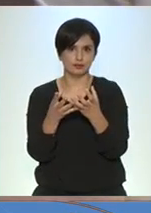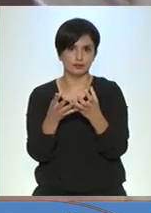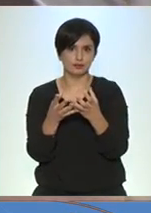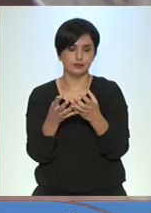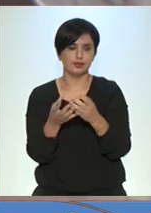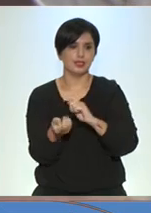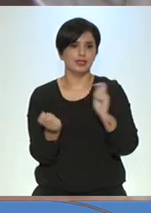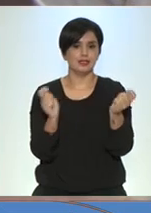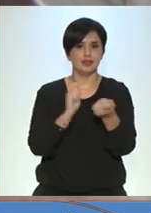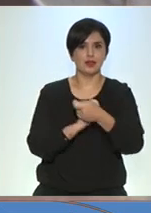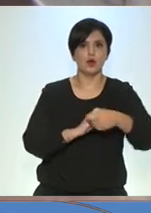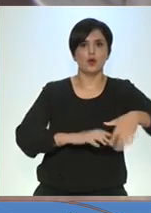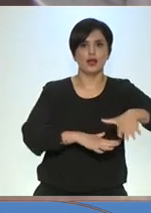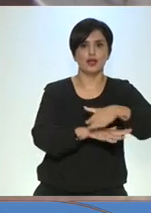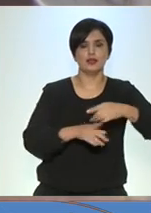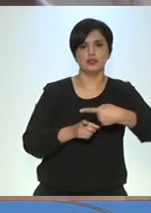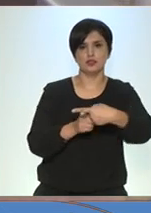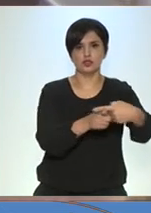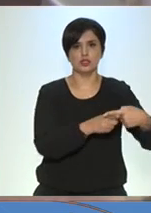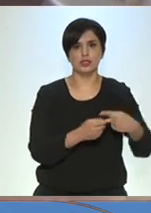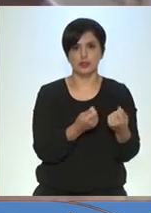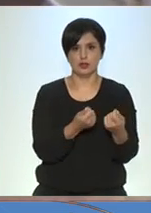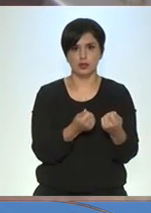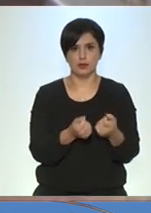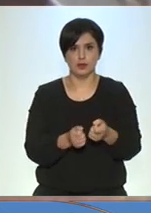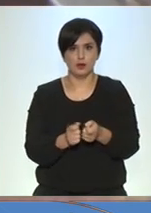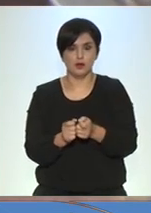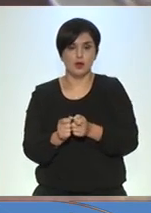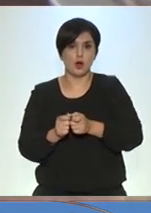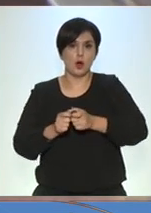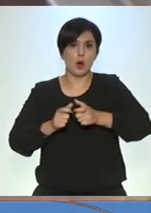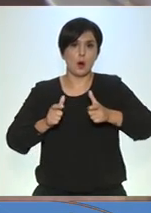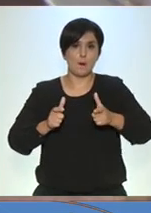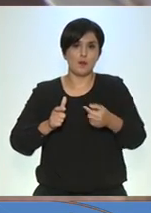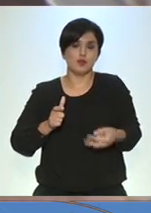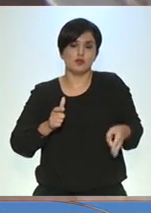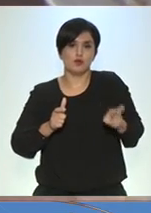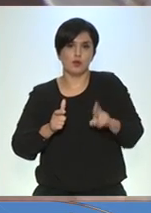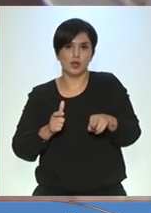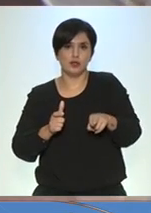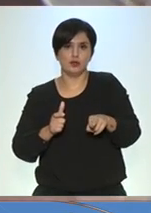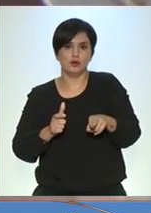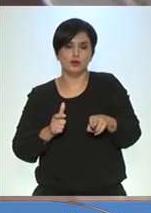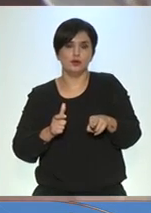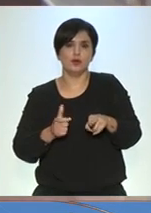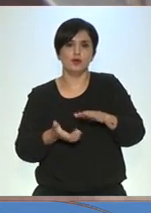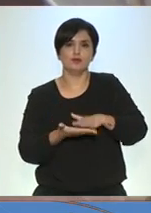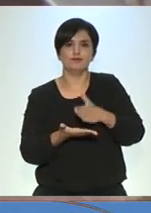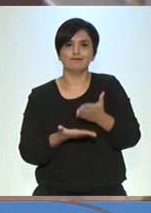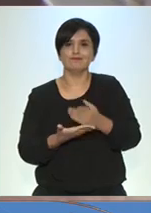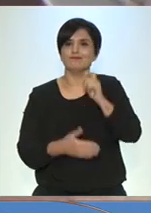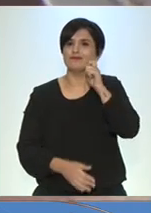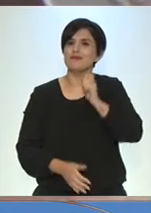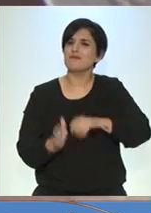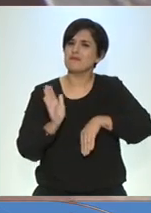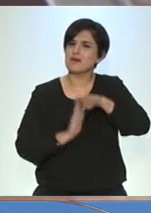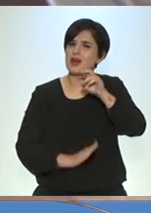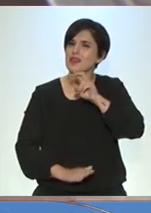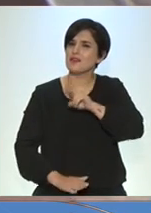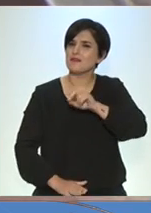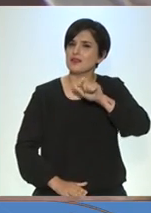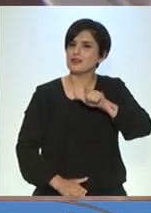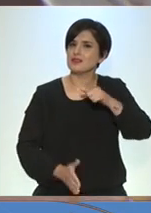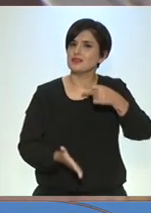social y económica. Vivimos un rebrote de la crisis sanitaria que ha significado más de 27.000 muertes.